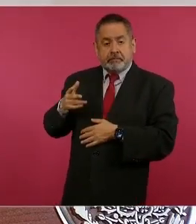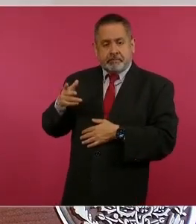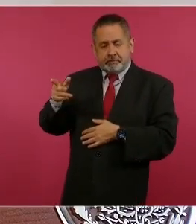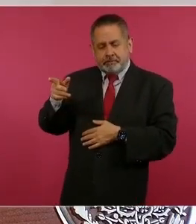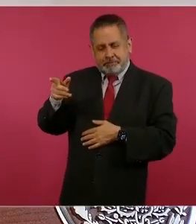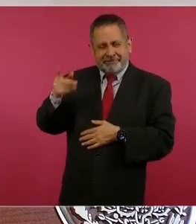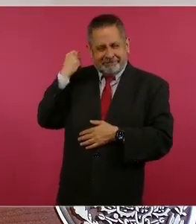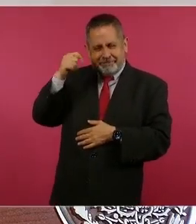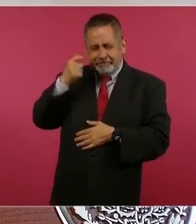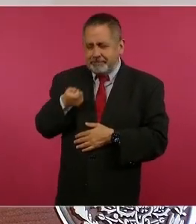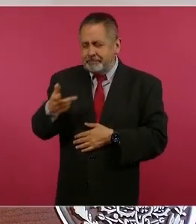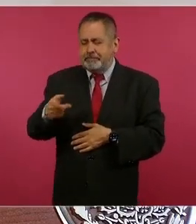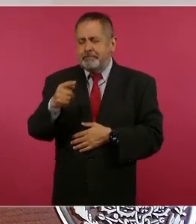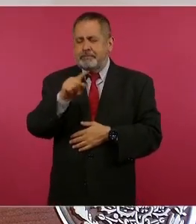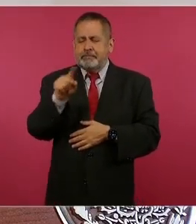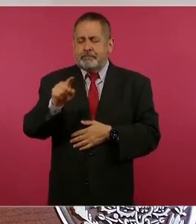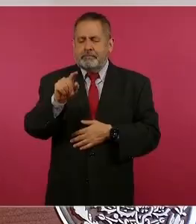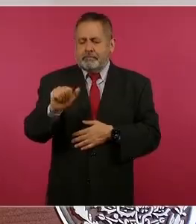zapote,